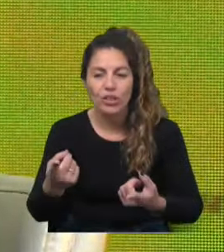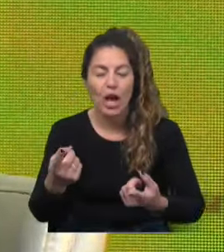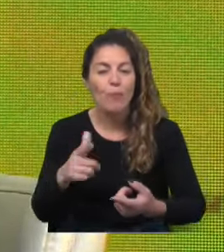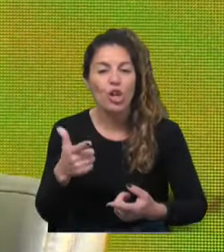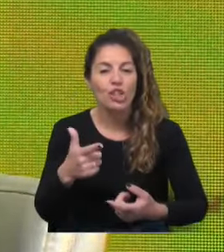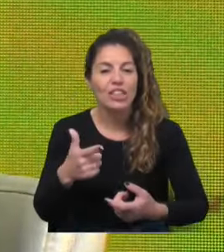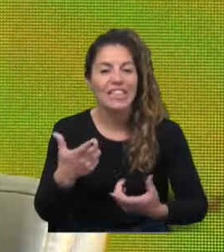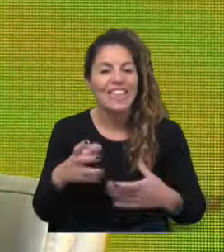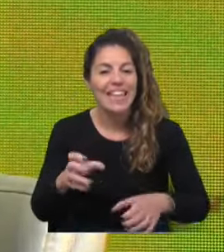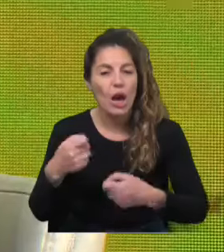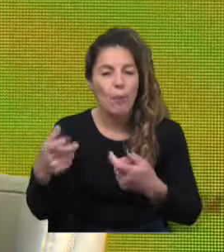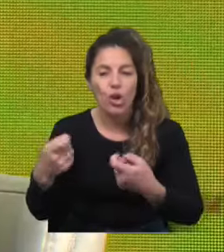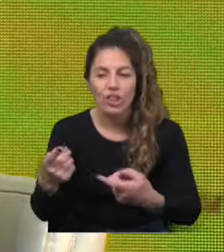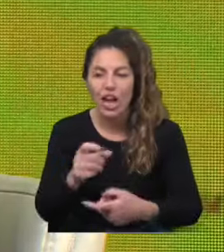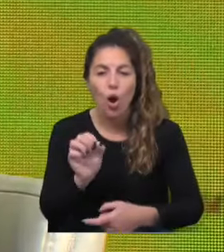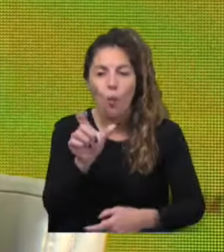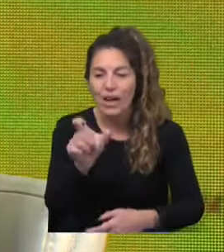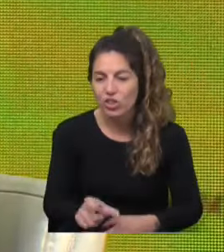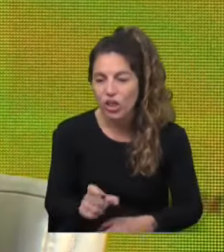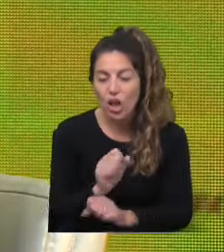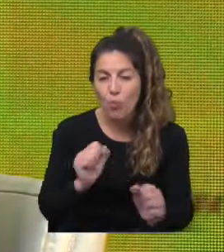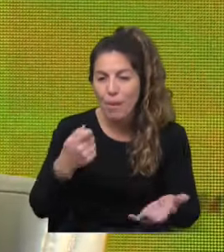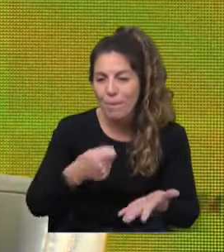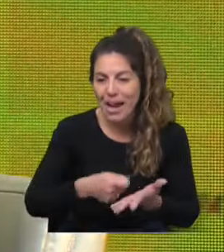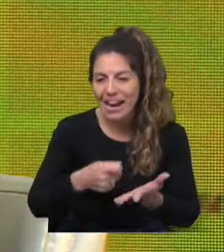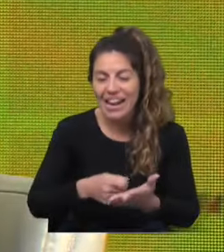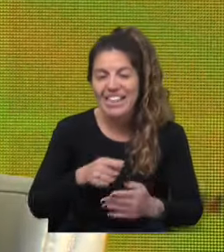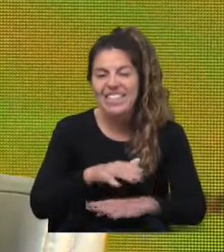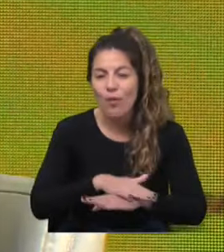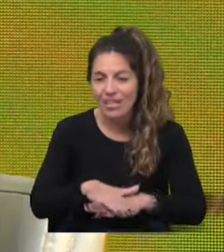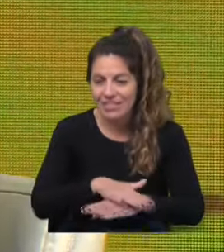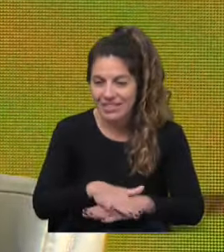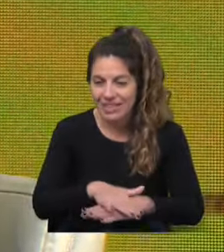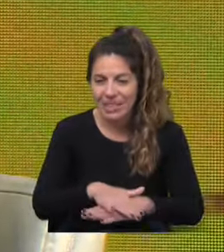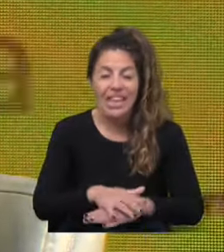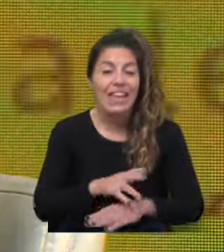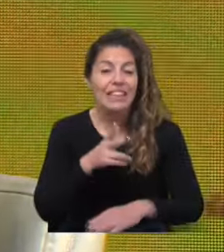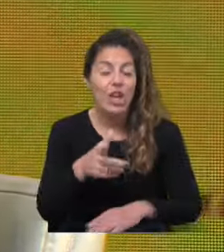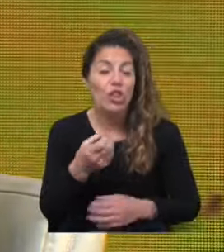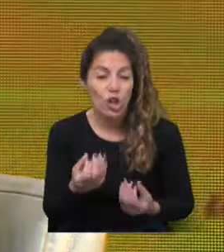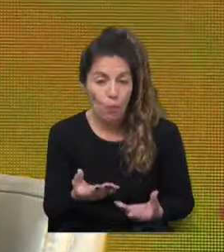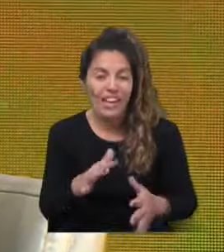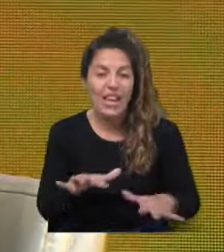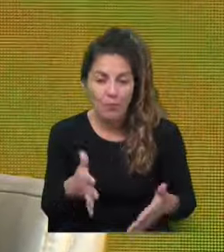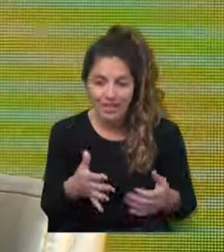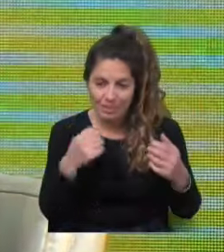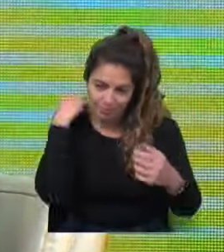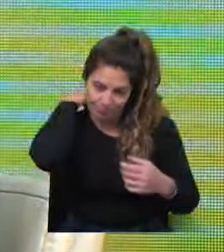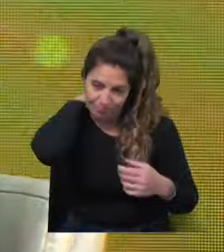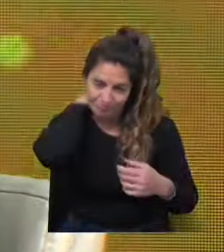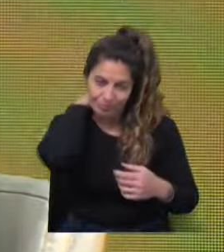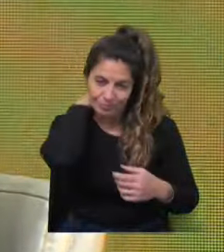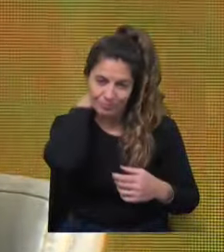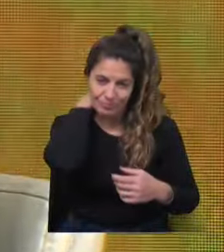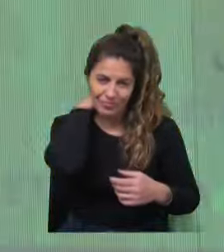quieren aportar o son personas que no pueden pagar ese ficto? Y te lo digo esto porque, ¿qué pasa? Perdón, el decir